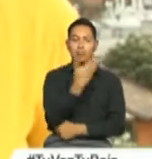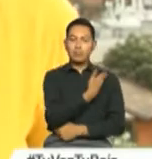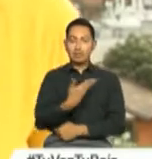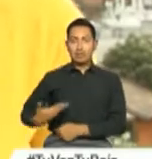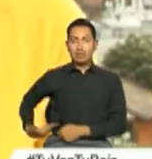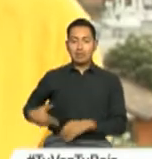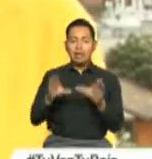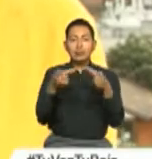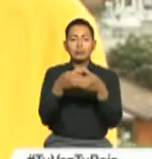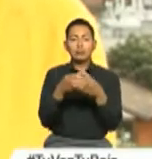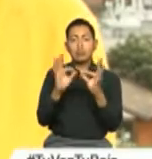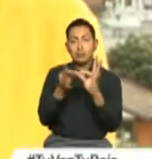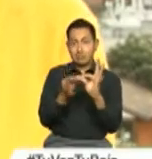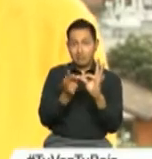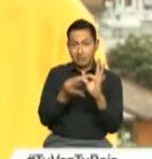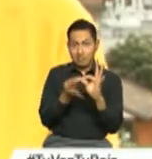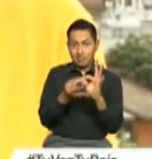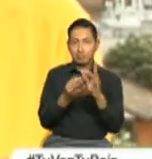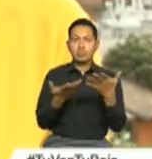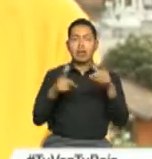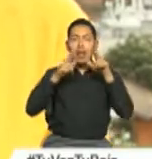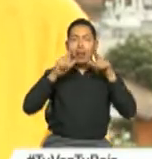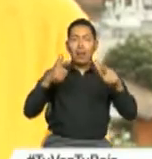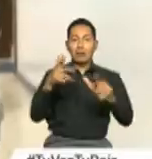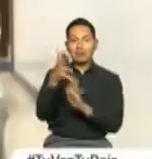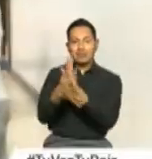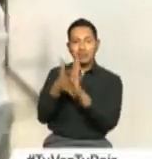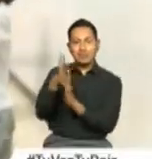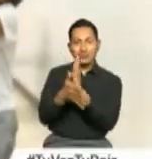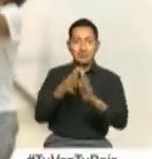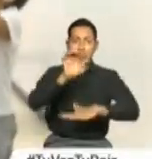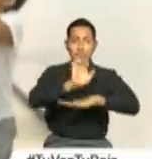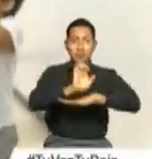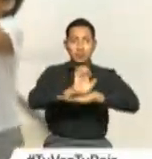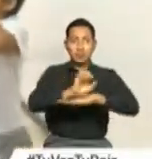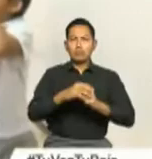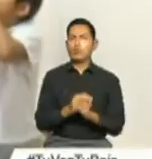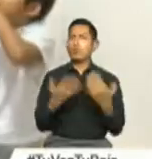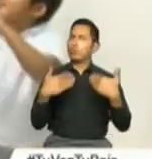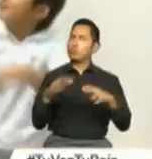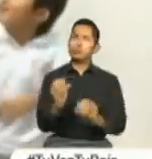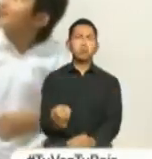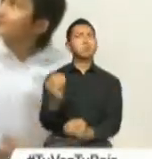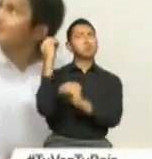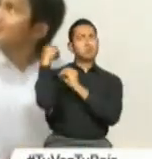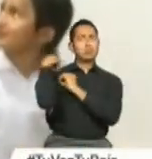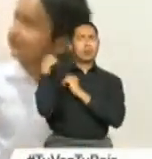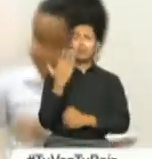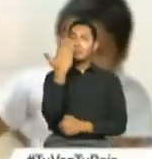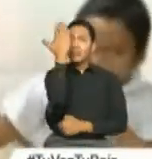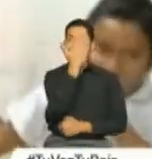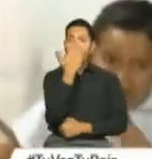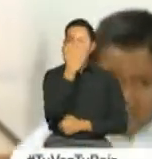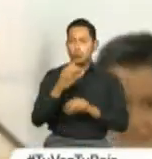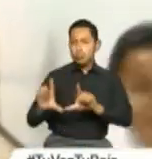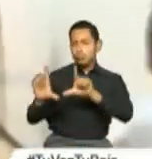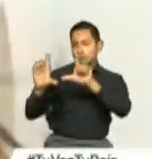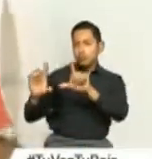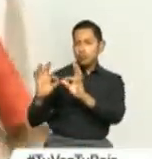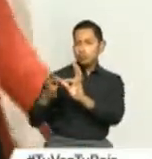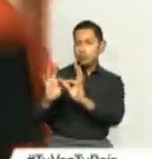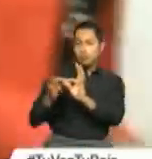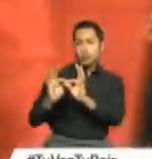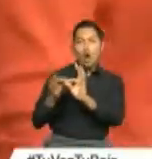Asociación Nacional de Intérpretes de Lengua de Señas Ecuatoriana, la obligatoriedad que tienen los medios televisivos de contar con un